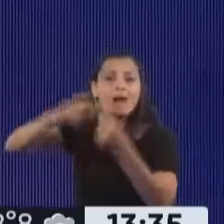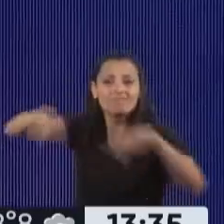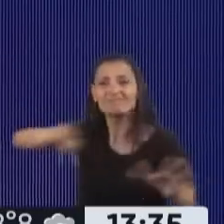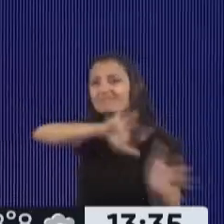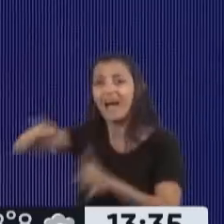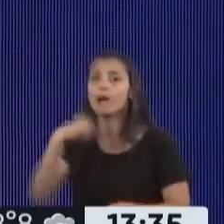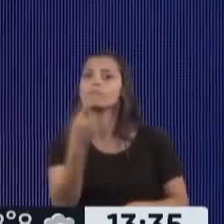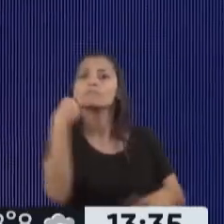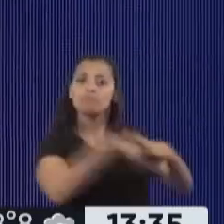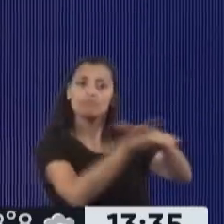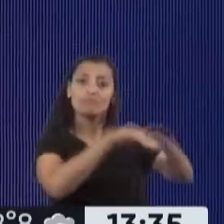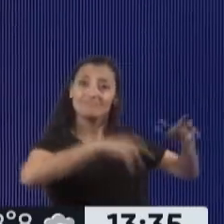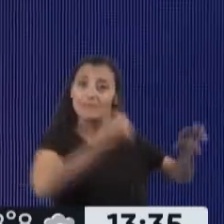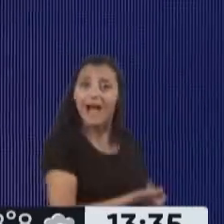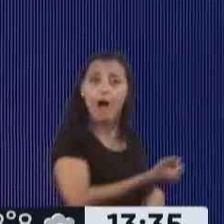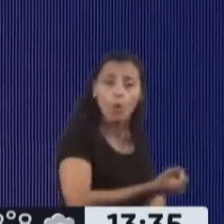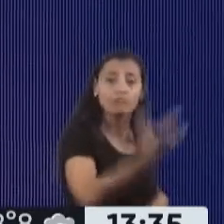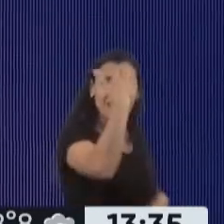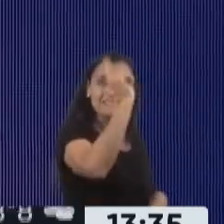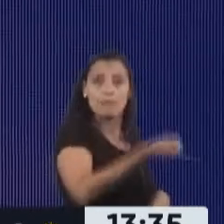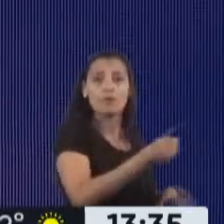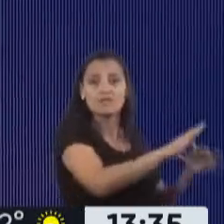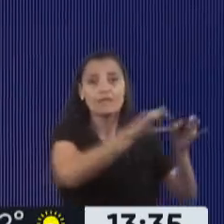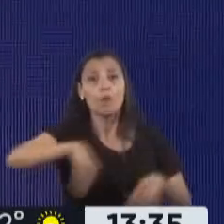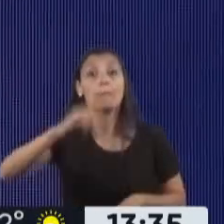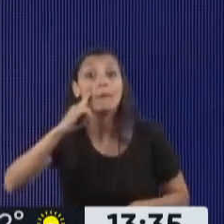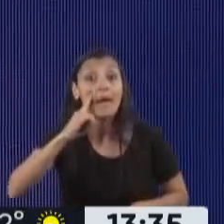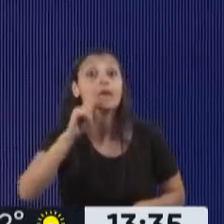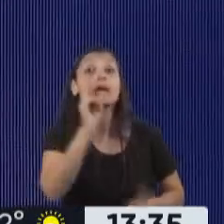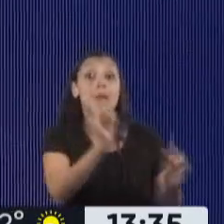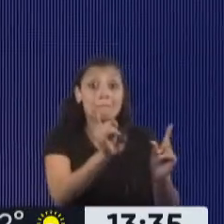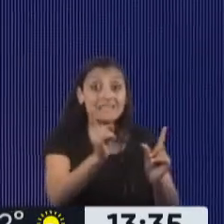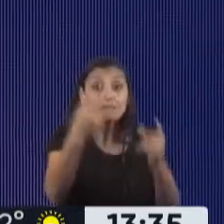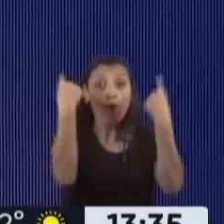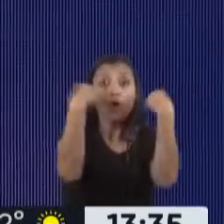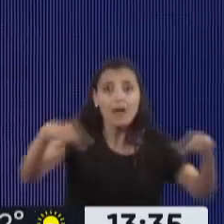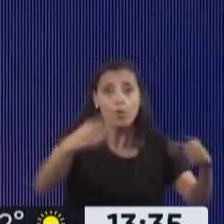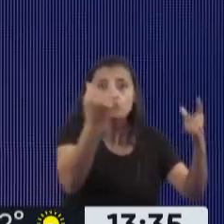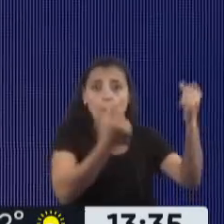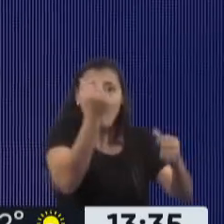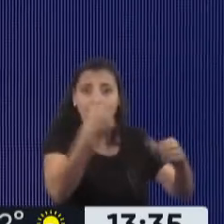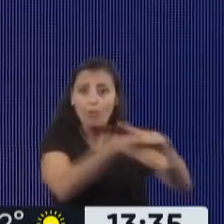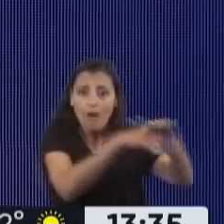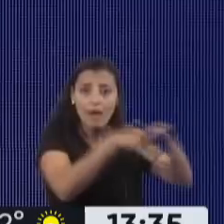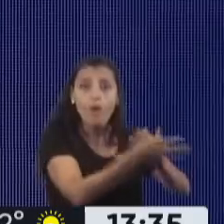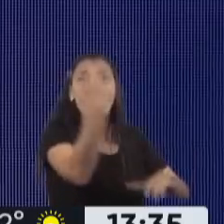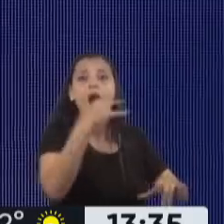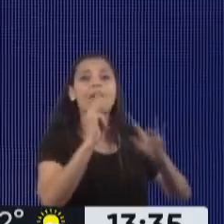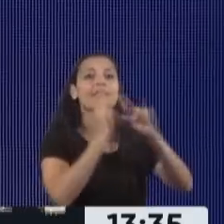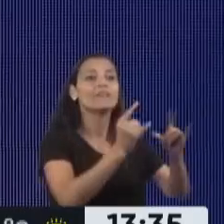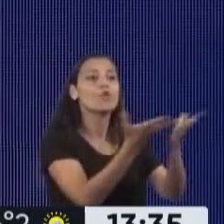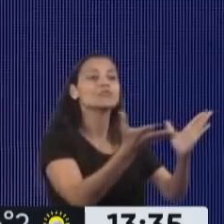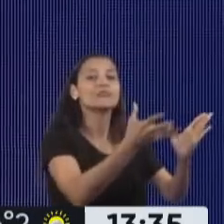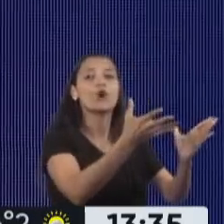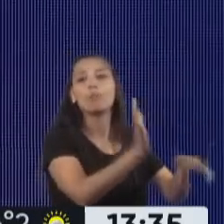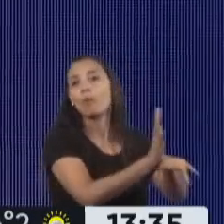un ahorro fiscal de 15 puntos del PBI, esos recursos ahora, que se los tomaba el sector público, ahora